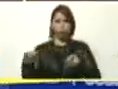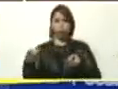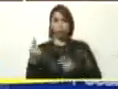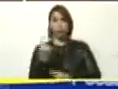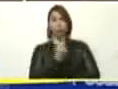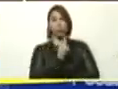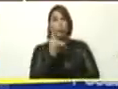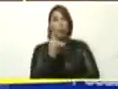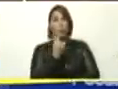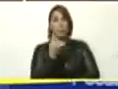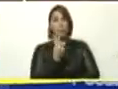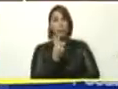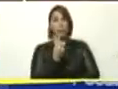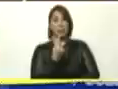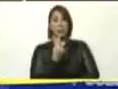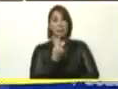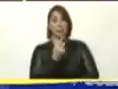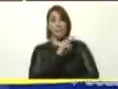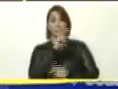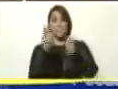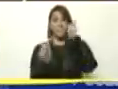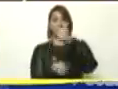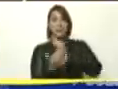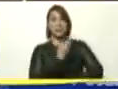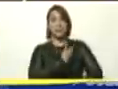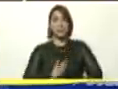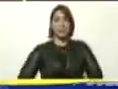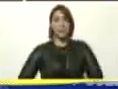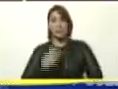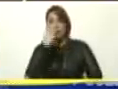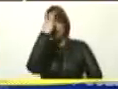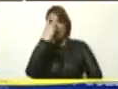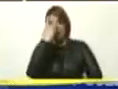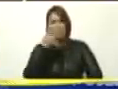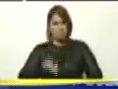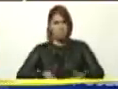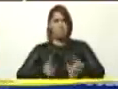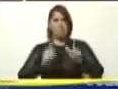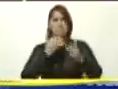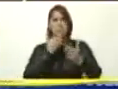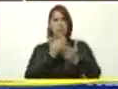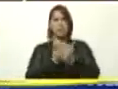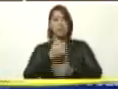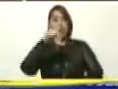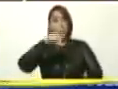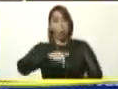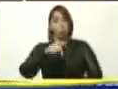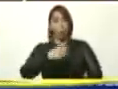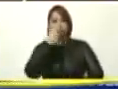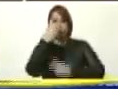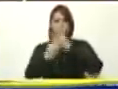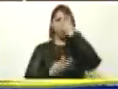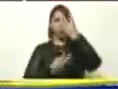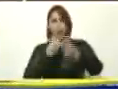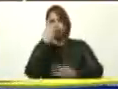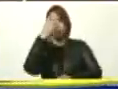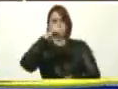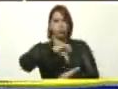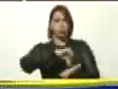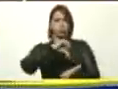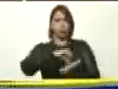solamente el vicepresidente Tare está permisado porque está hoy en el complejo refinador de